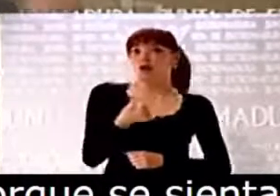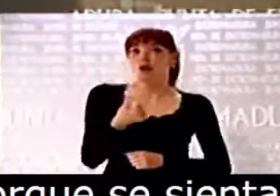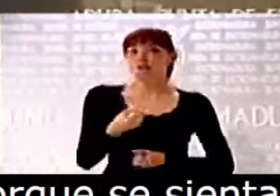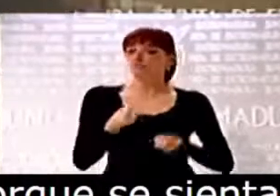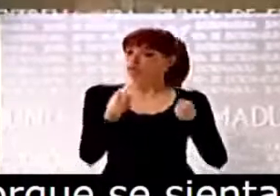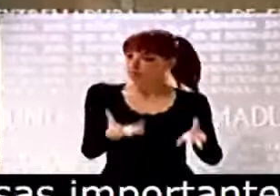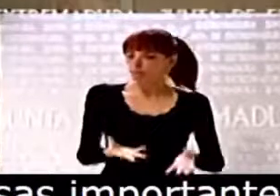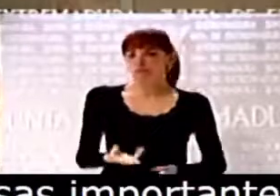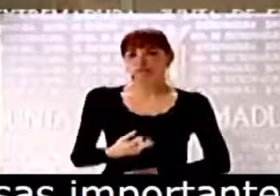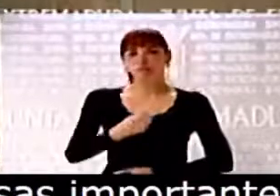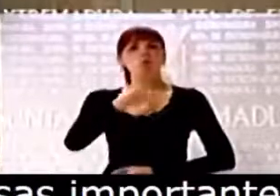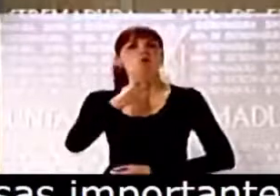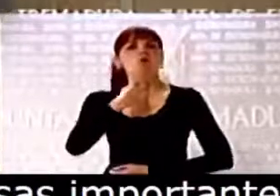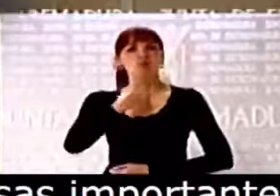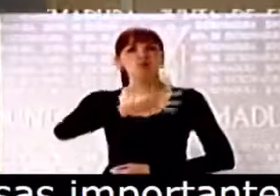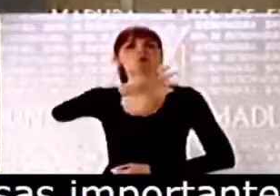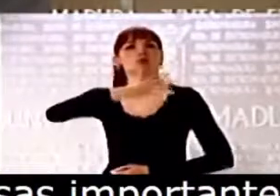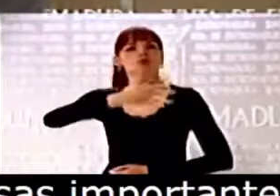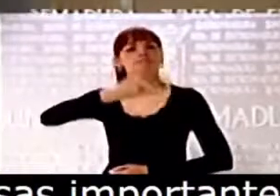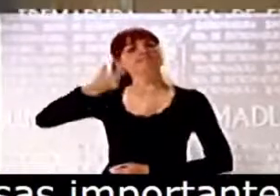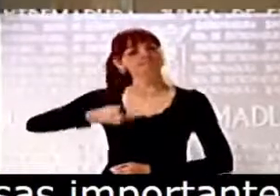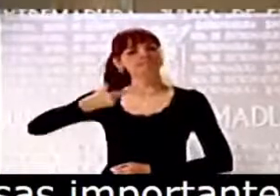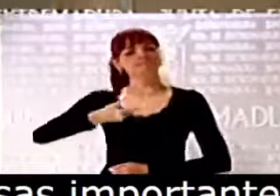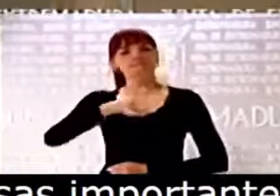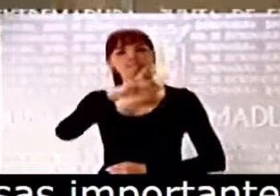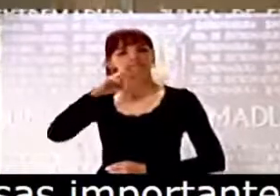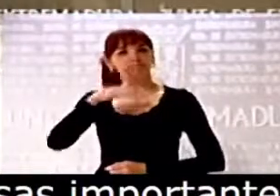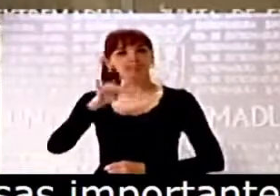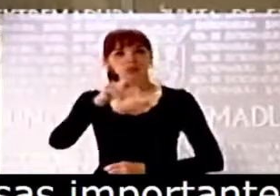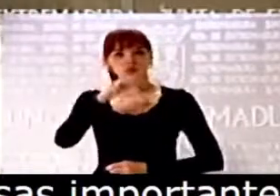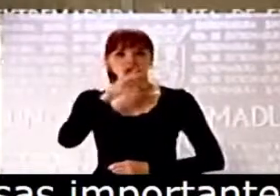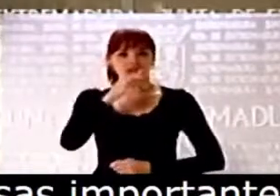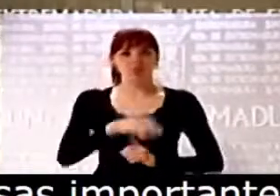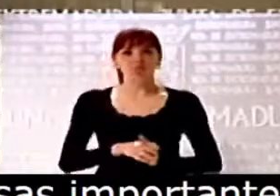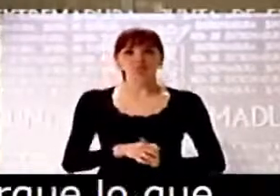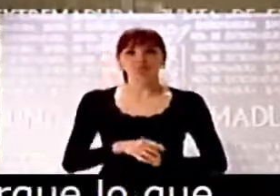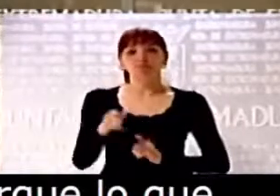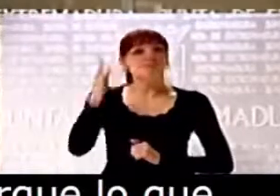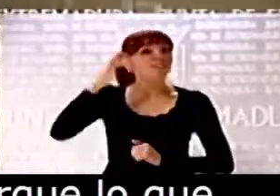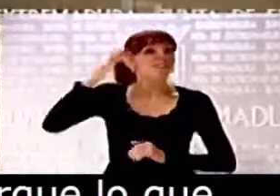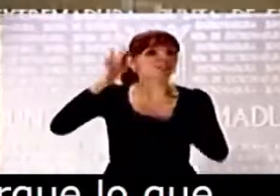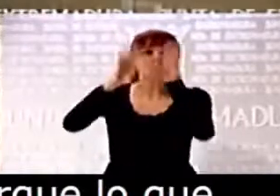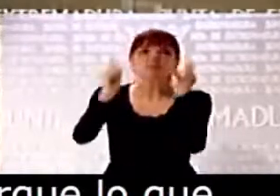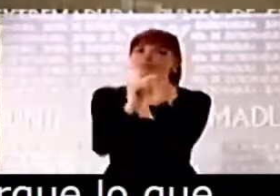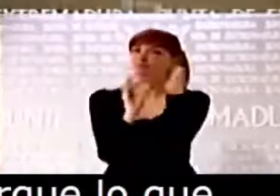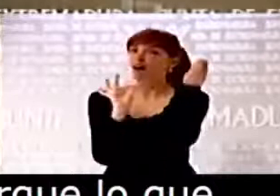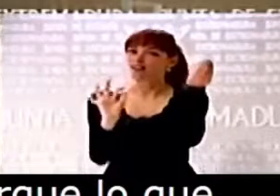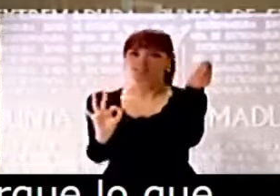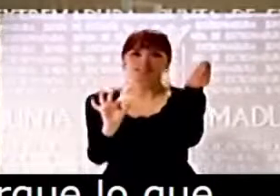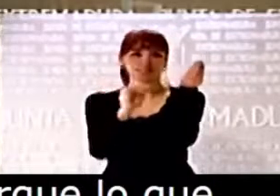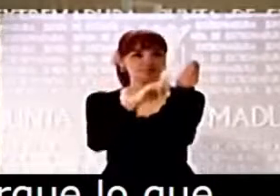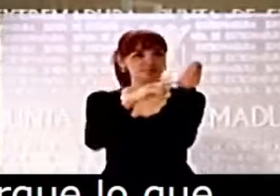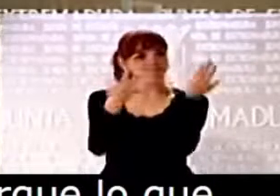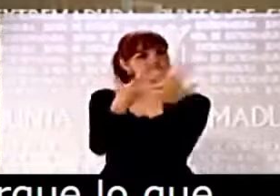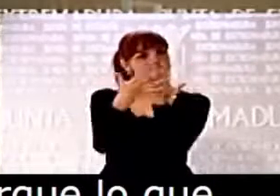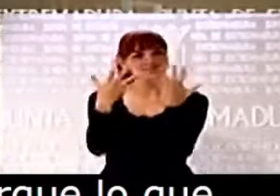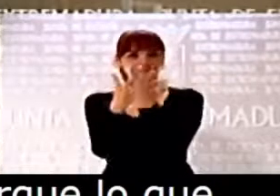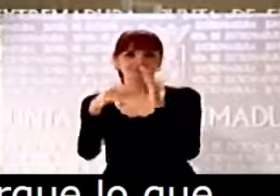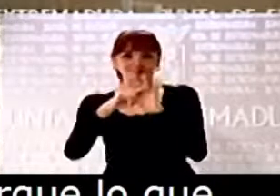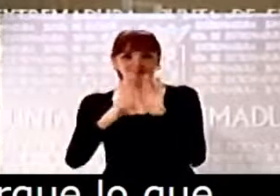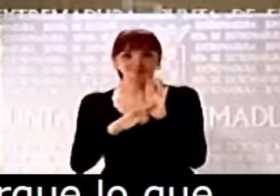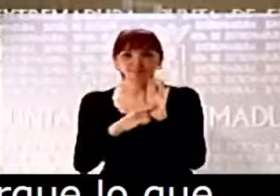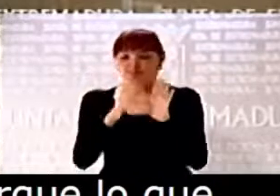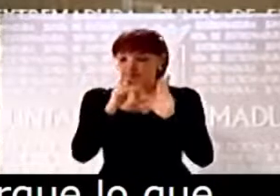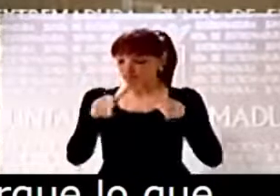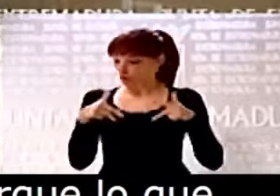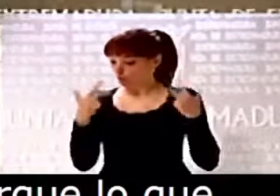puedes decir, lo que tú puedes aportar sigue teniendo valor, ¿no? Yo creo que esa es la filosofía que hay detrás de esto, y que nos va